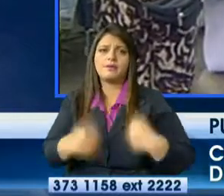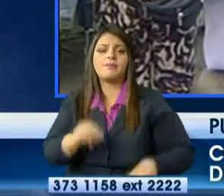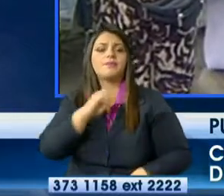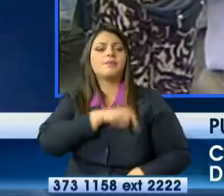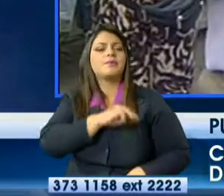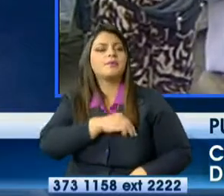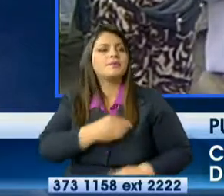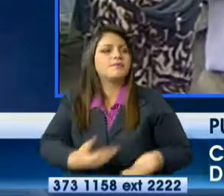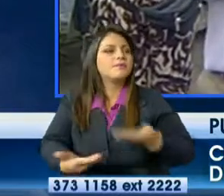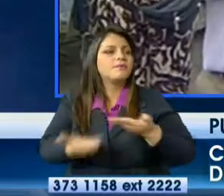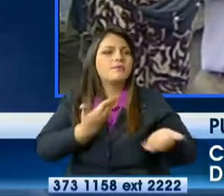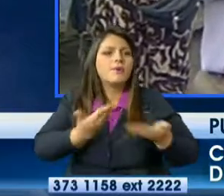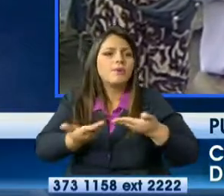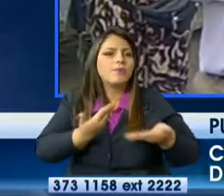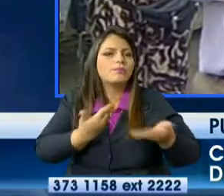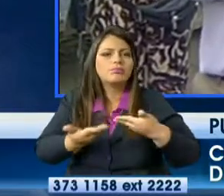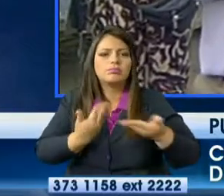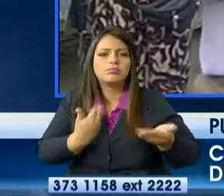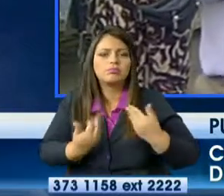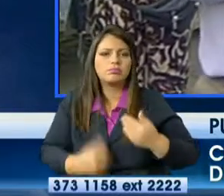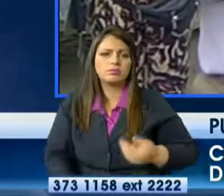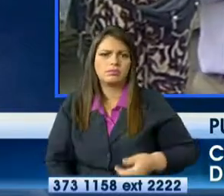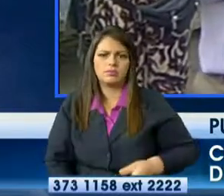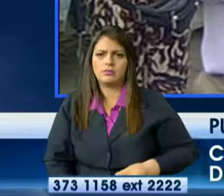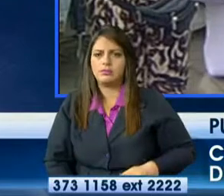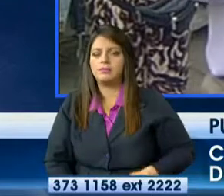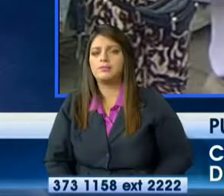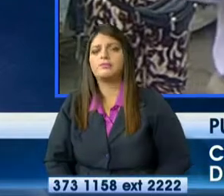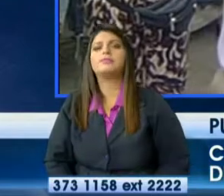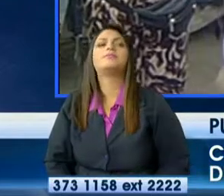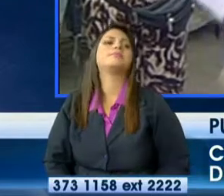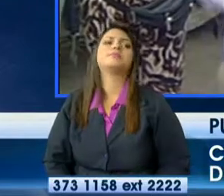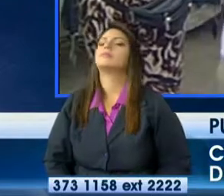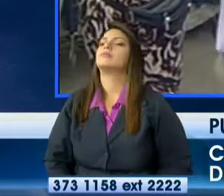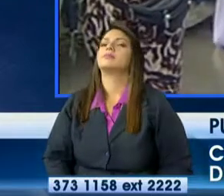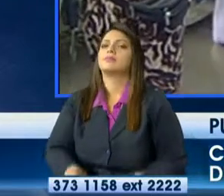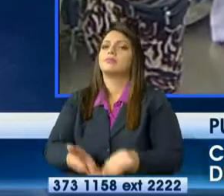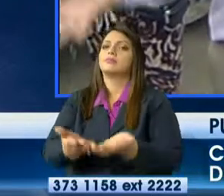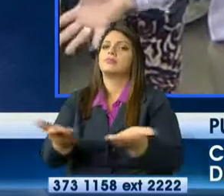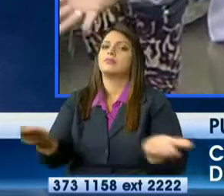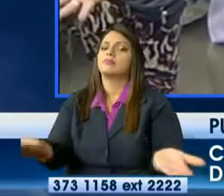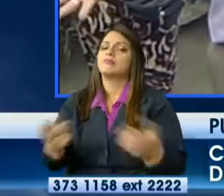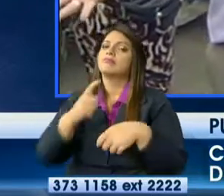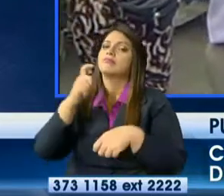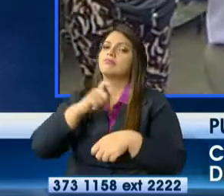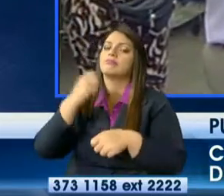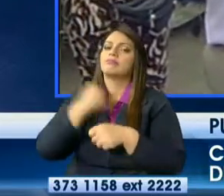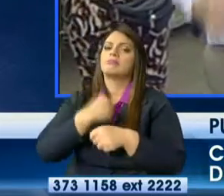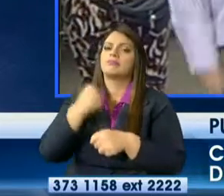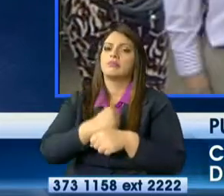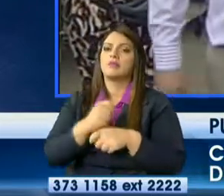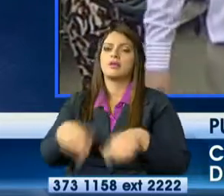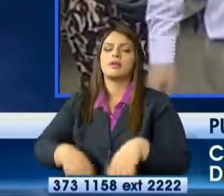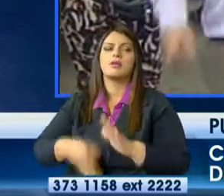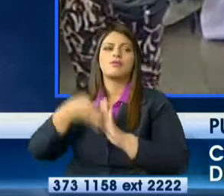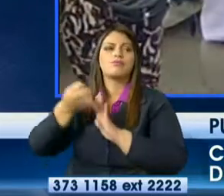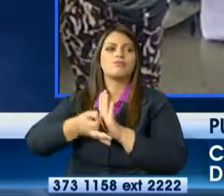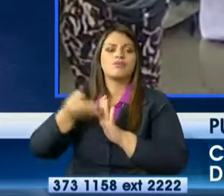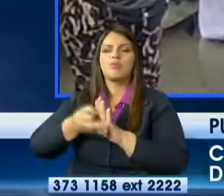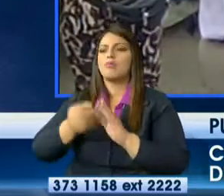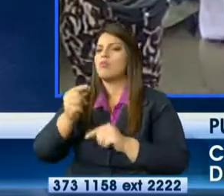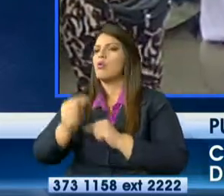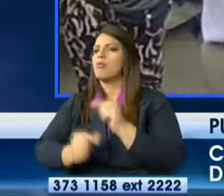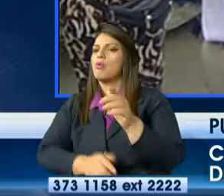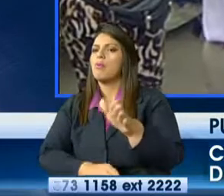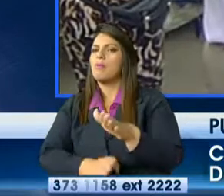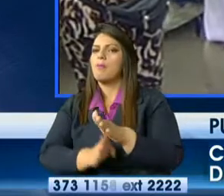ellos y para que justamente se llegue a una solución. Ellos también necesitan trabajar, Durán necesita crecer. Todo con ordenamiento y siempre apegados